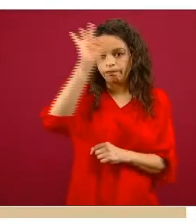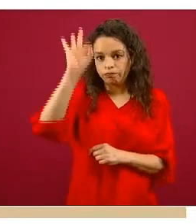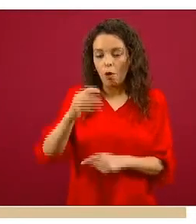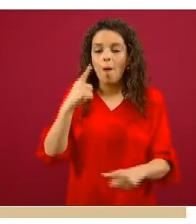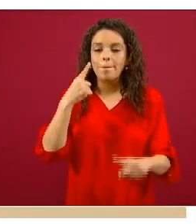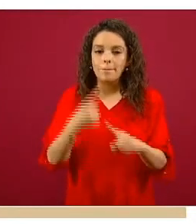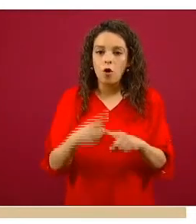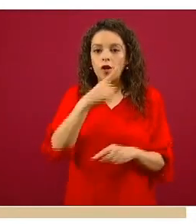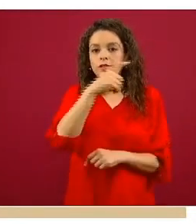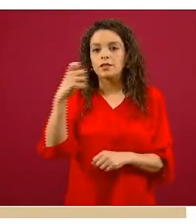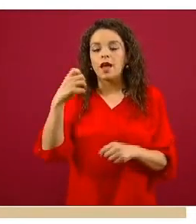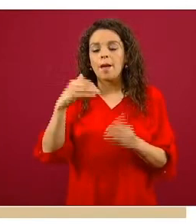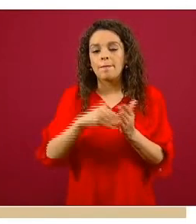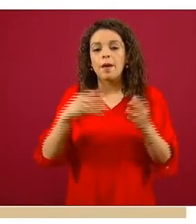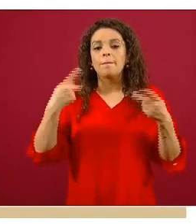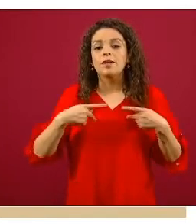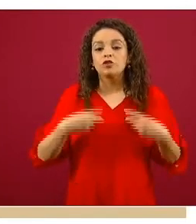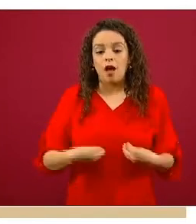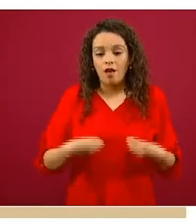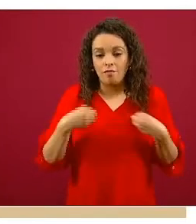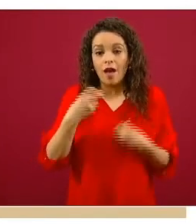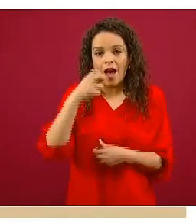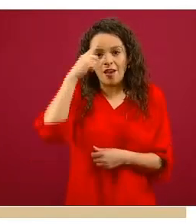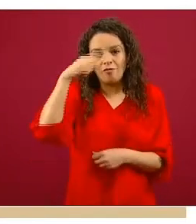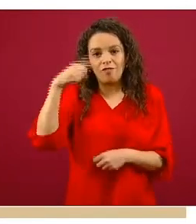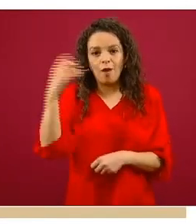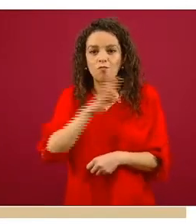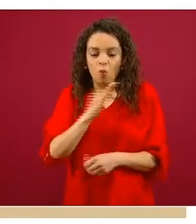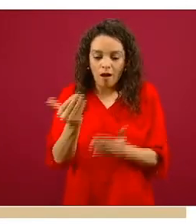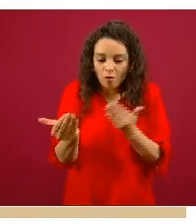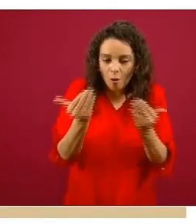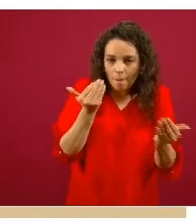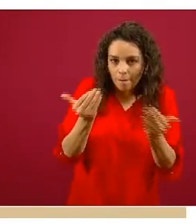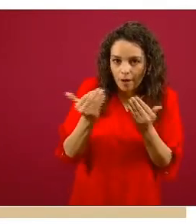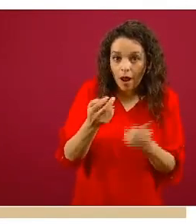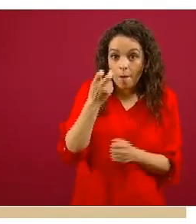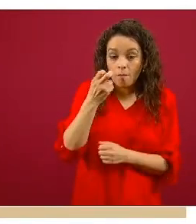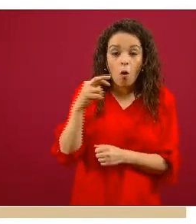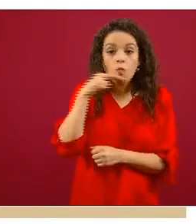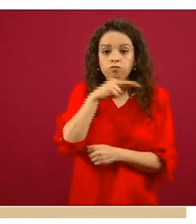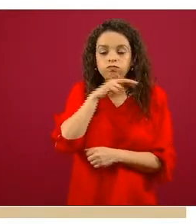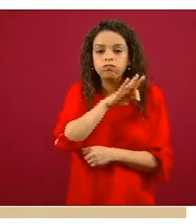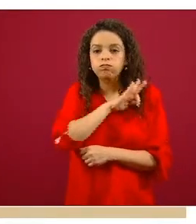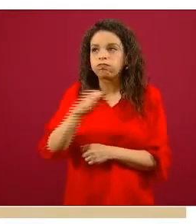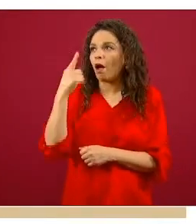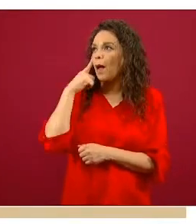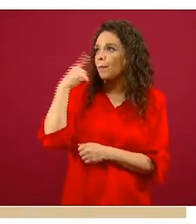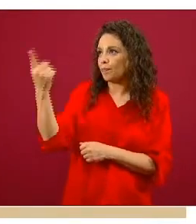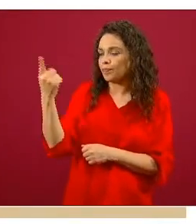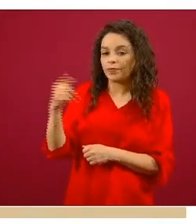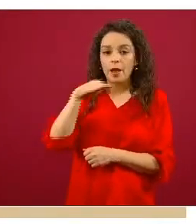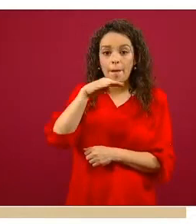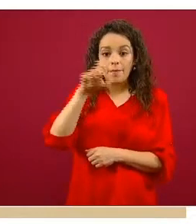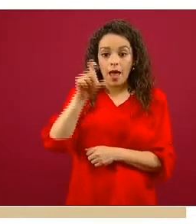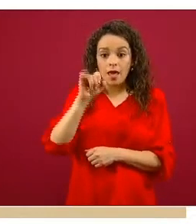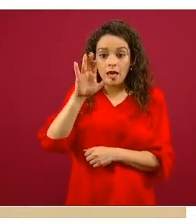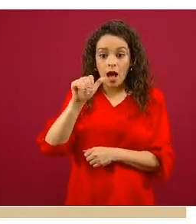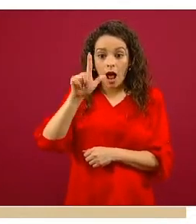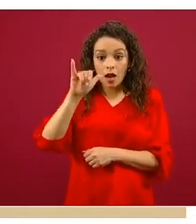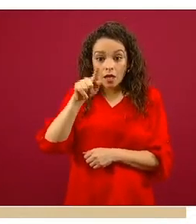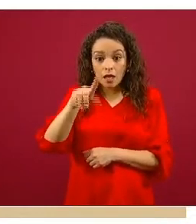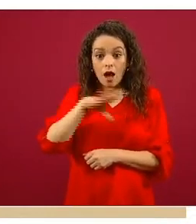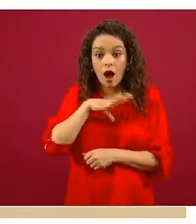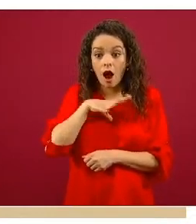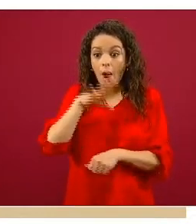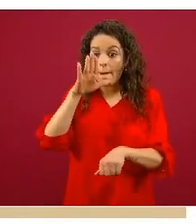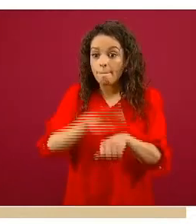por eso podemos comparar. Y aquí podemos ver precisamente y gráficamente rápidamente que Mexicali es la que tuvo la mayor y la que está